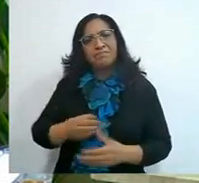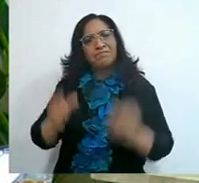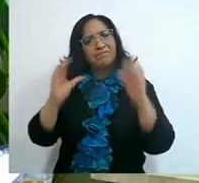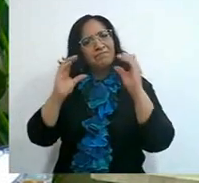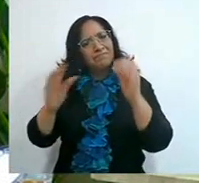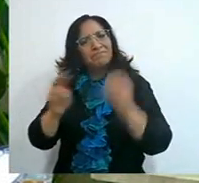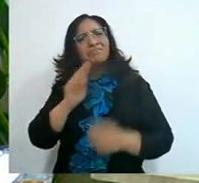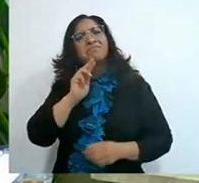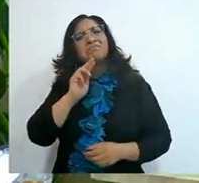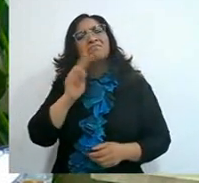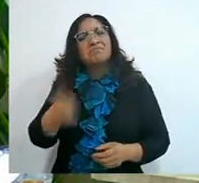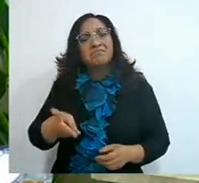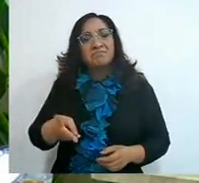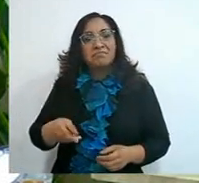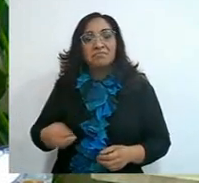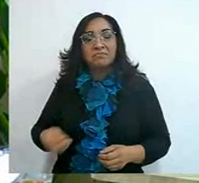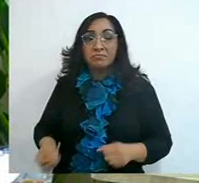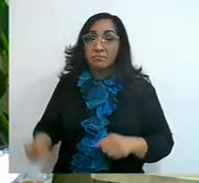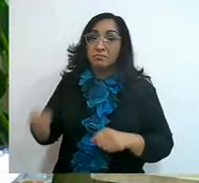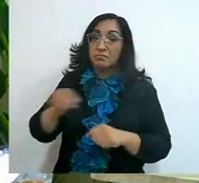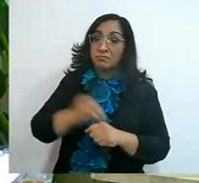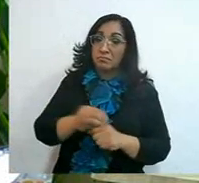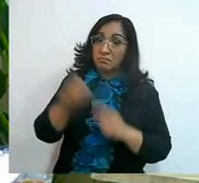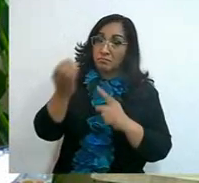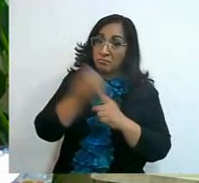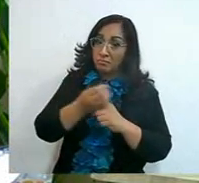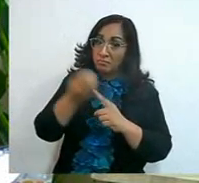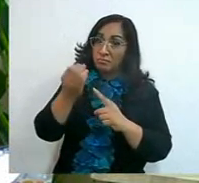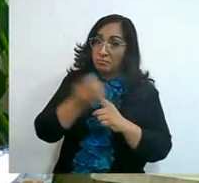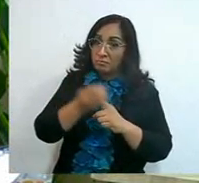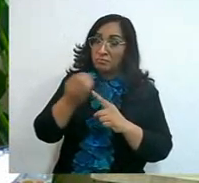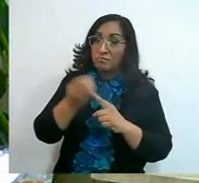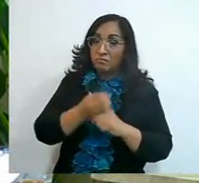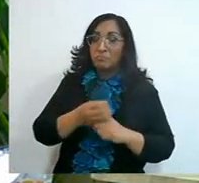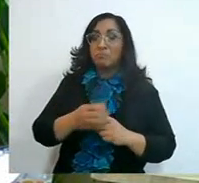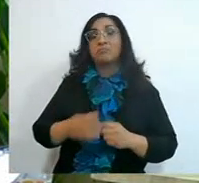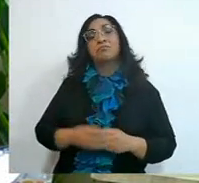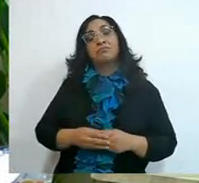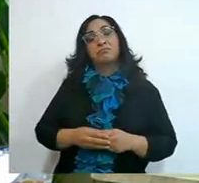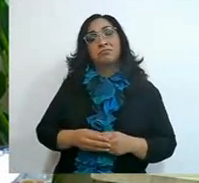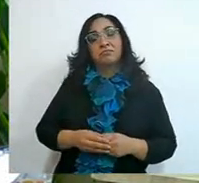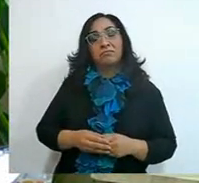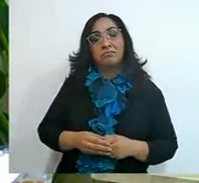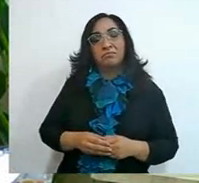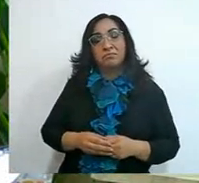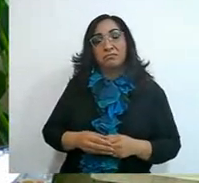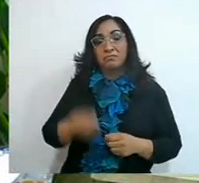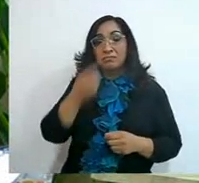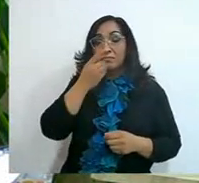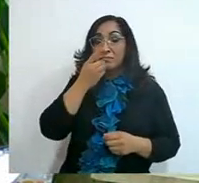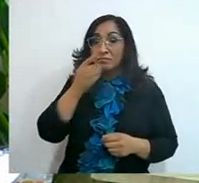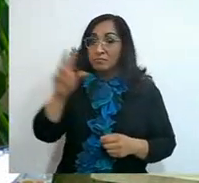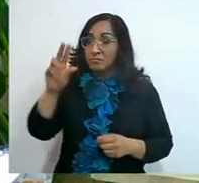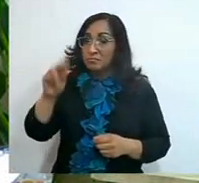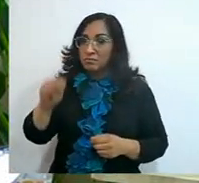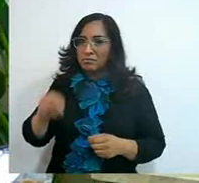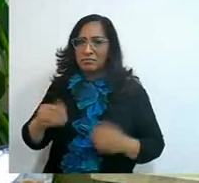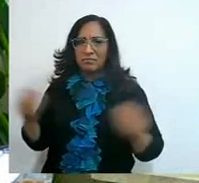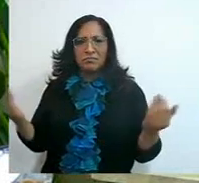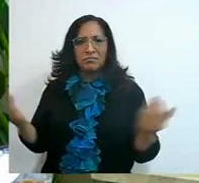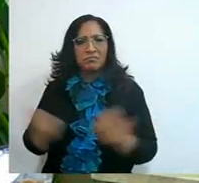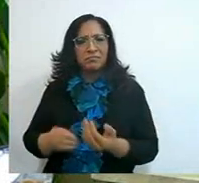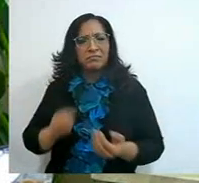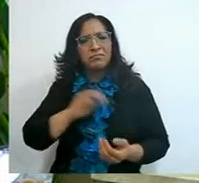cuídate. Ponte algo para que no te vayan a volver a enfermar. En lugar de decirle que deje de hacer lo malo,